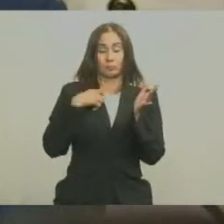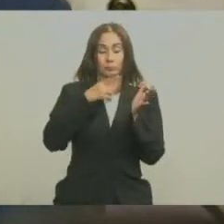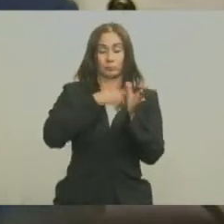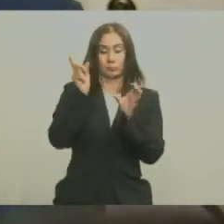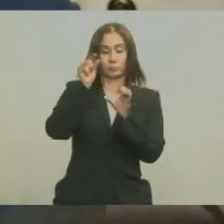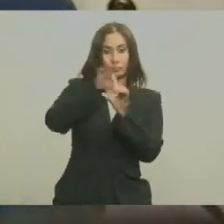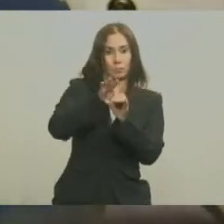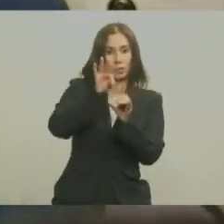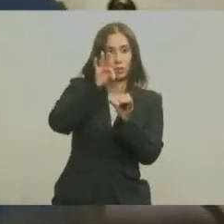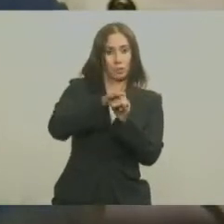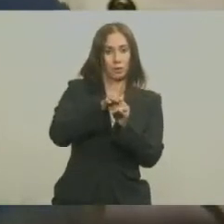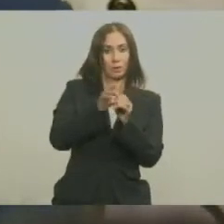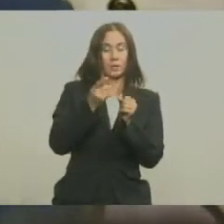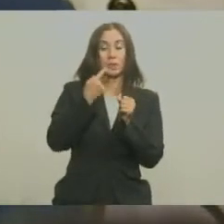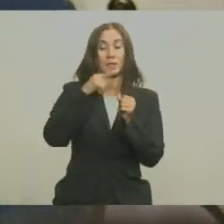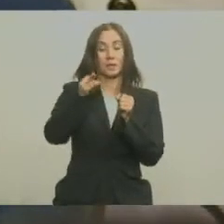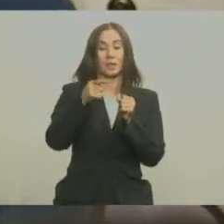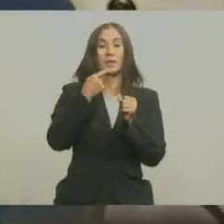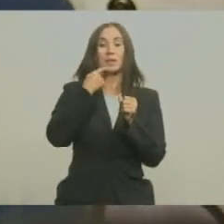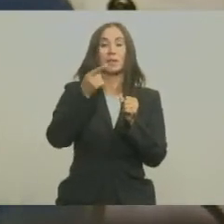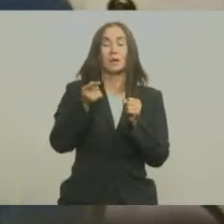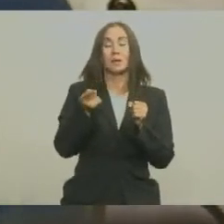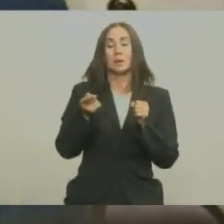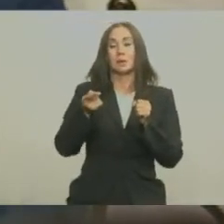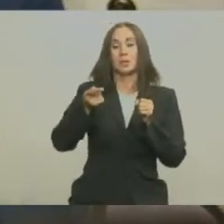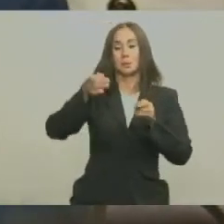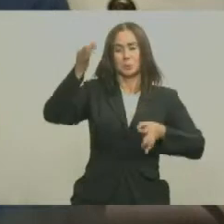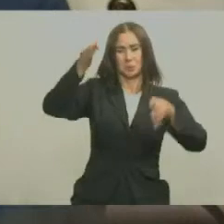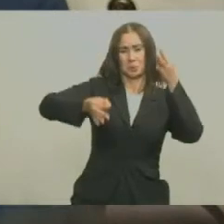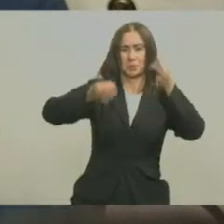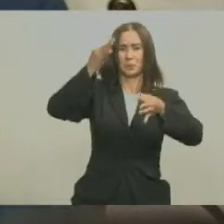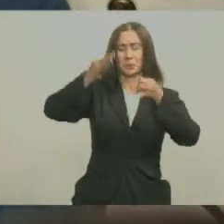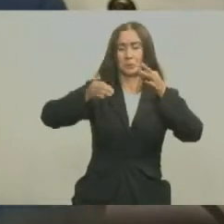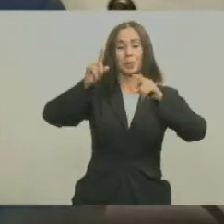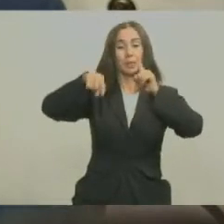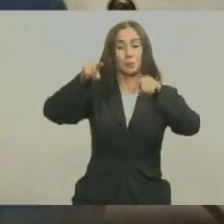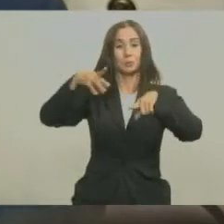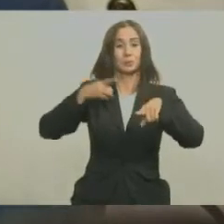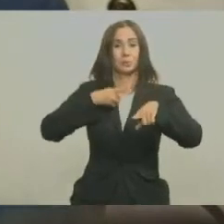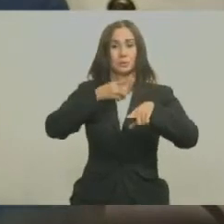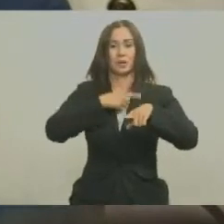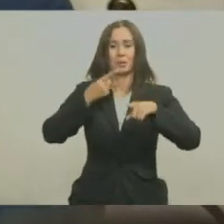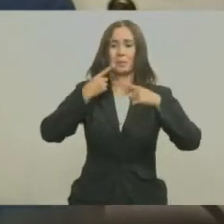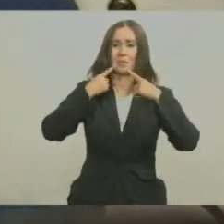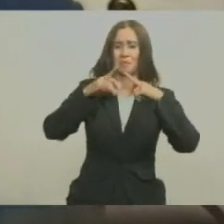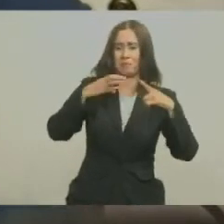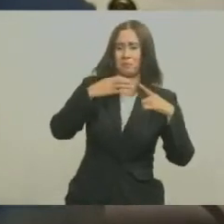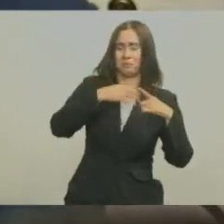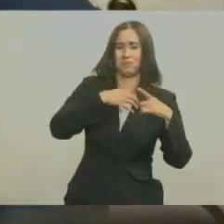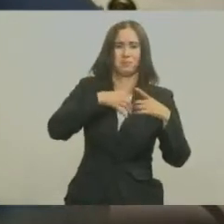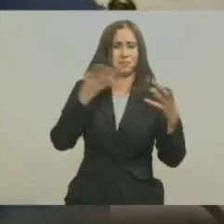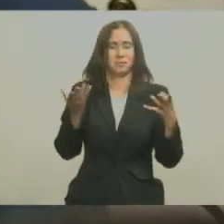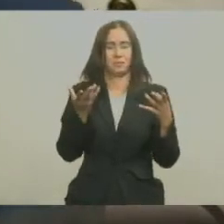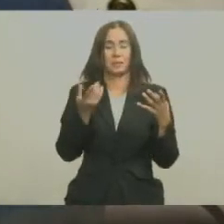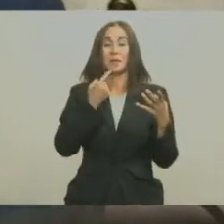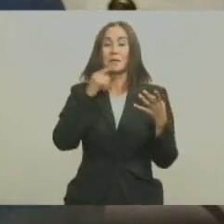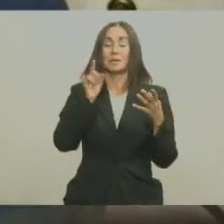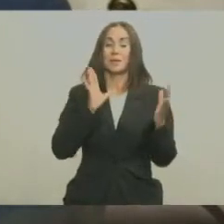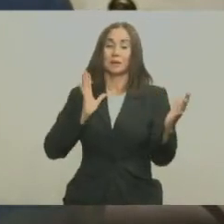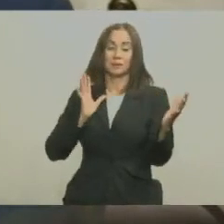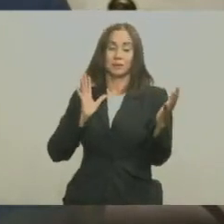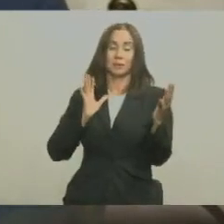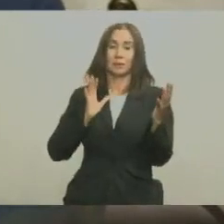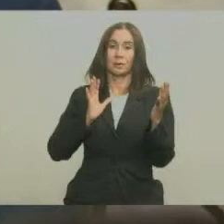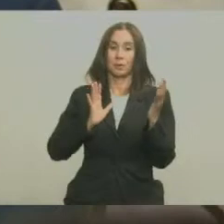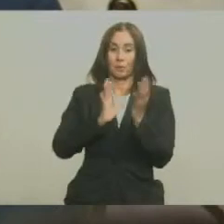se trató de juzgar a algunos diputados como que se oponían a